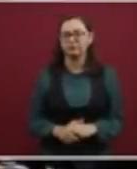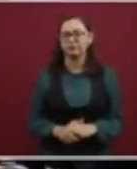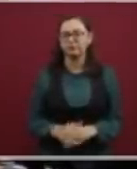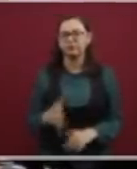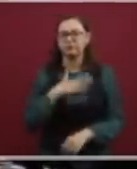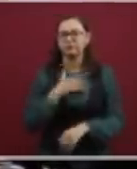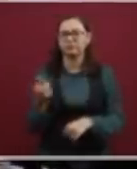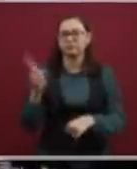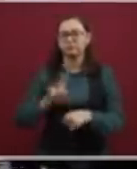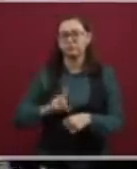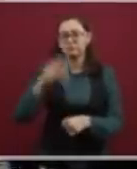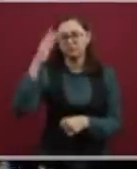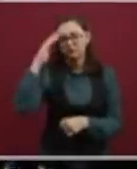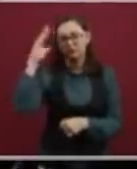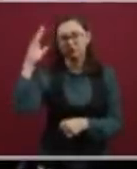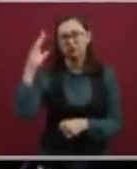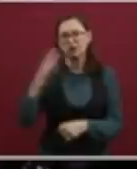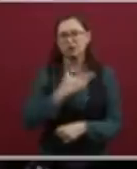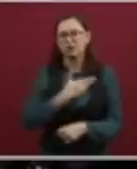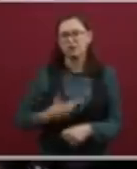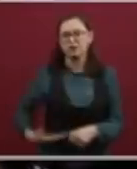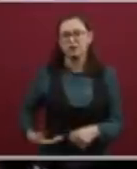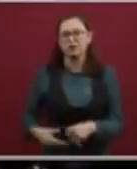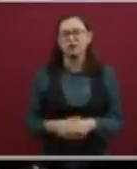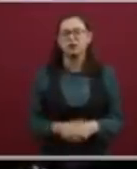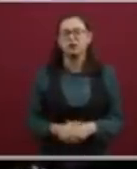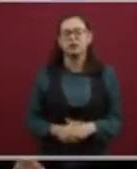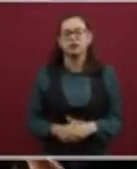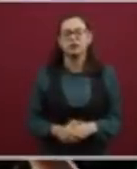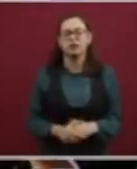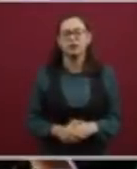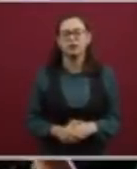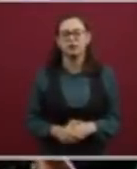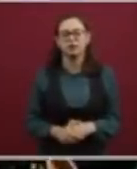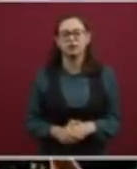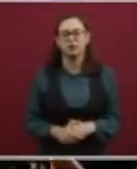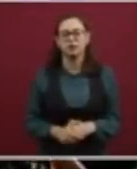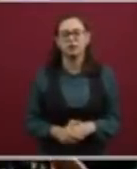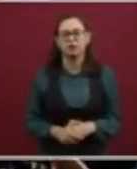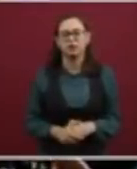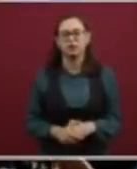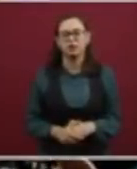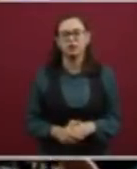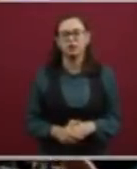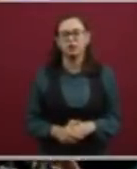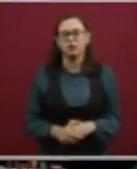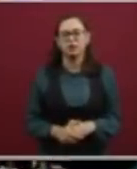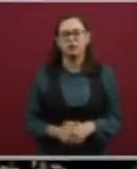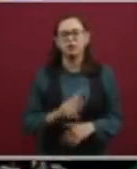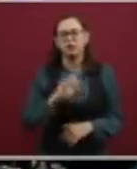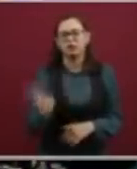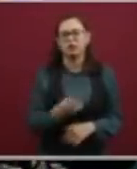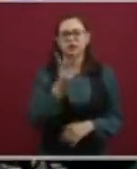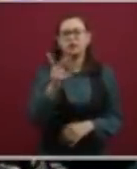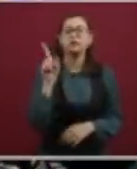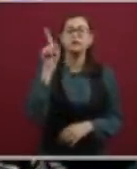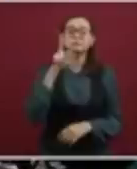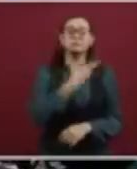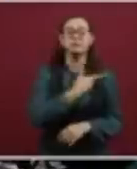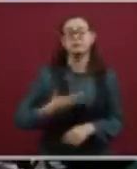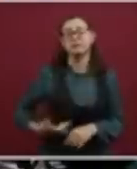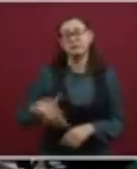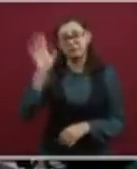Muy buenos días, señor presidente. Melina Ochoa, de Uno TV. Preguntarle acerca del presidente Donald Trump, que